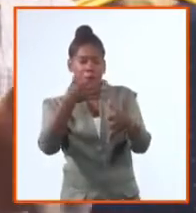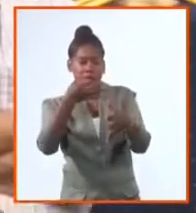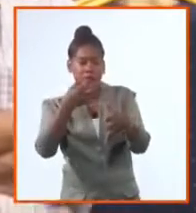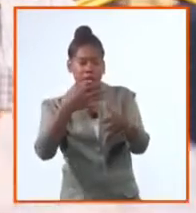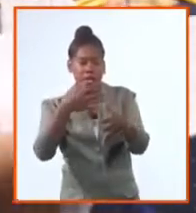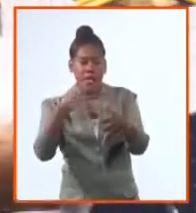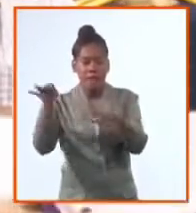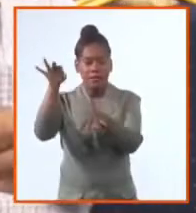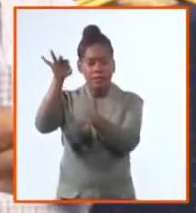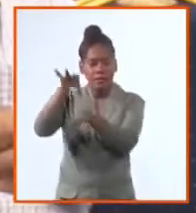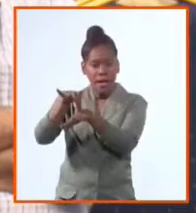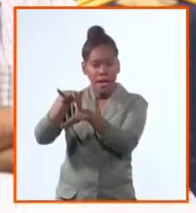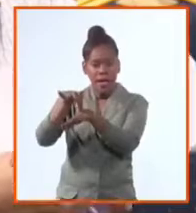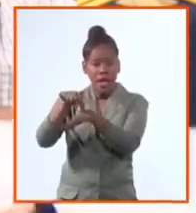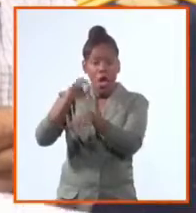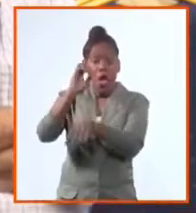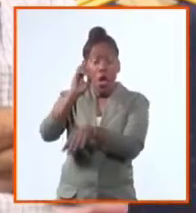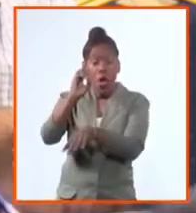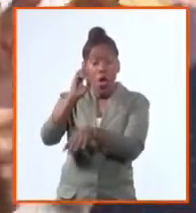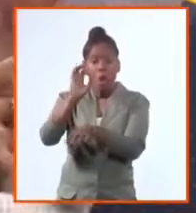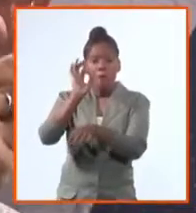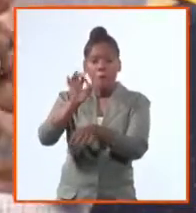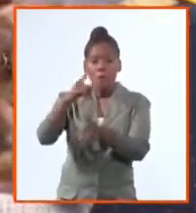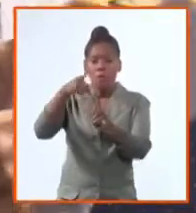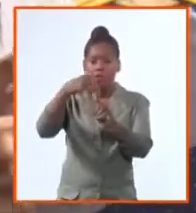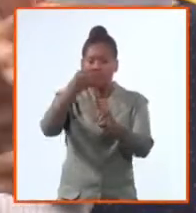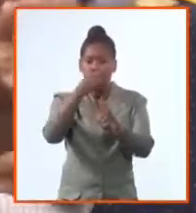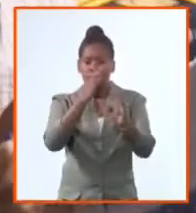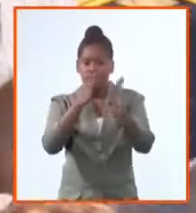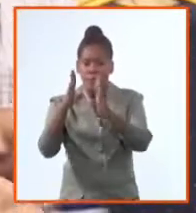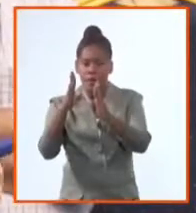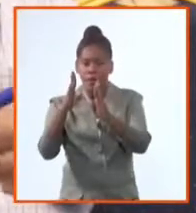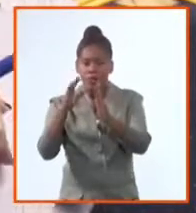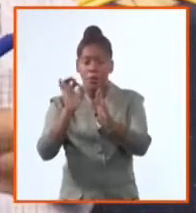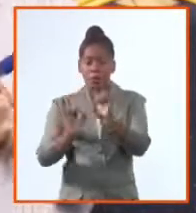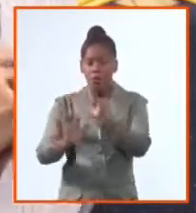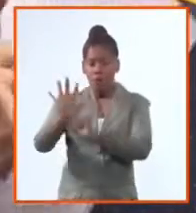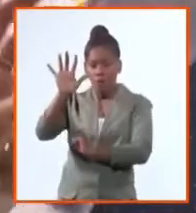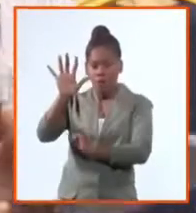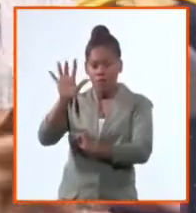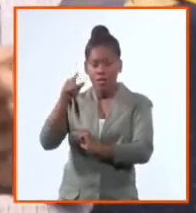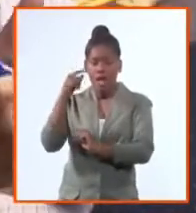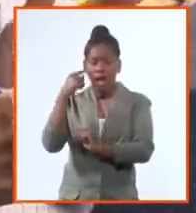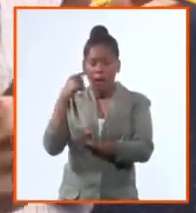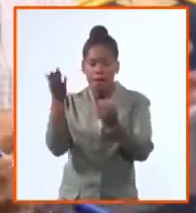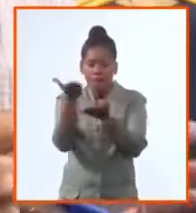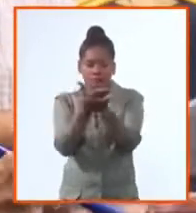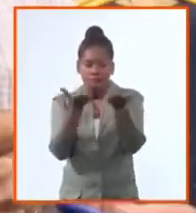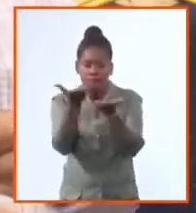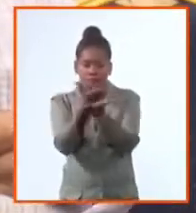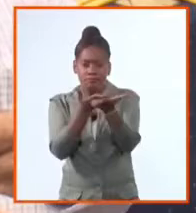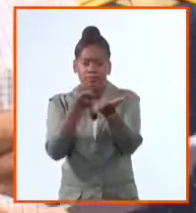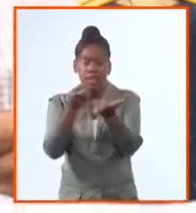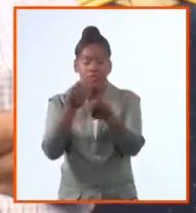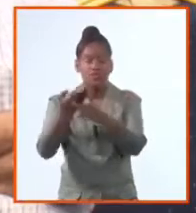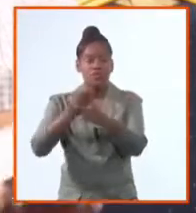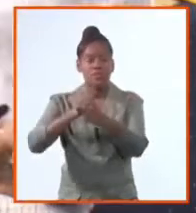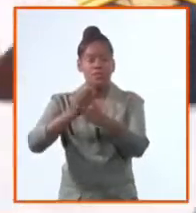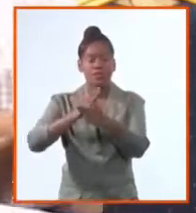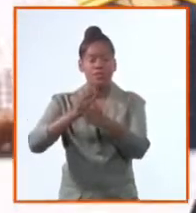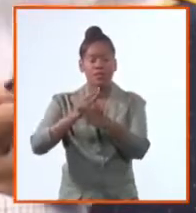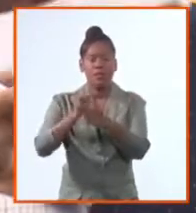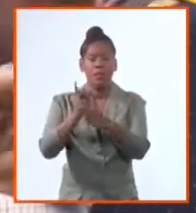trabajando intensamente en habituallar los laboratorios, porque cuando se tome la enzima es prácticamente la misma para